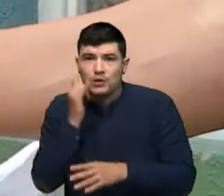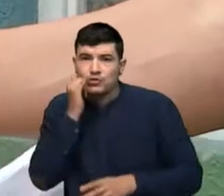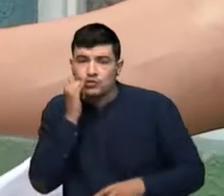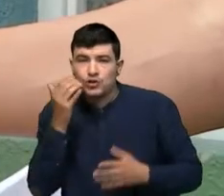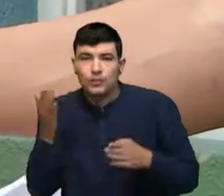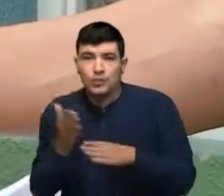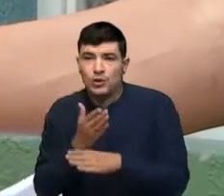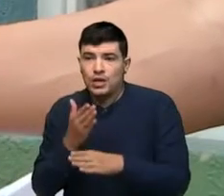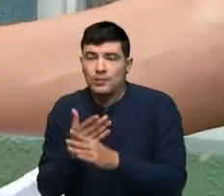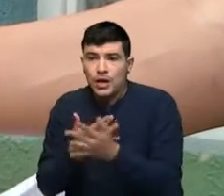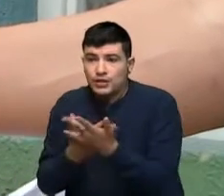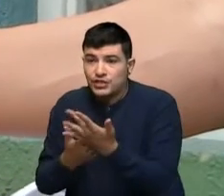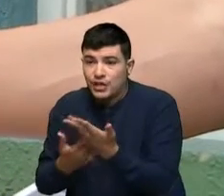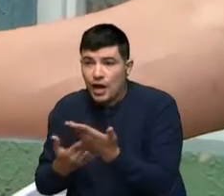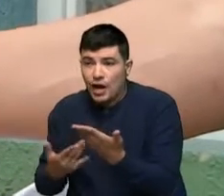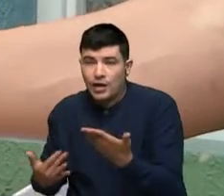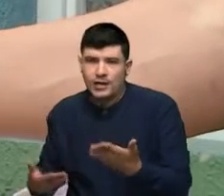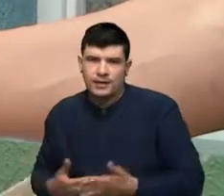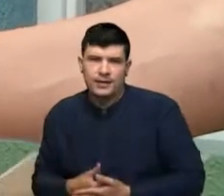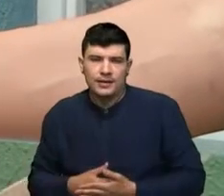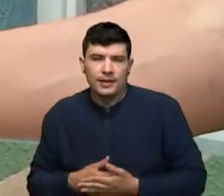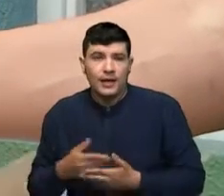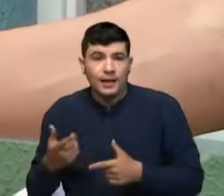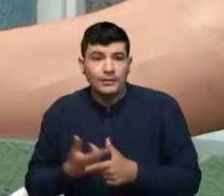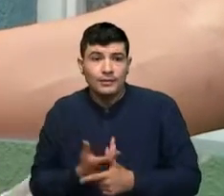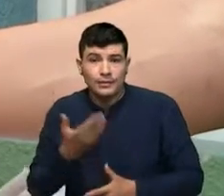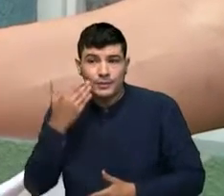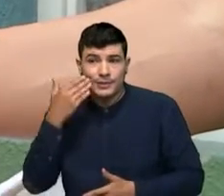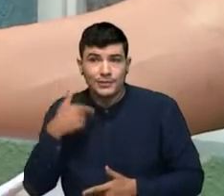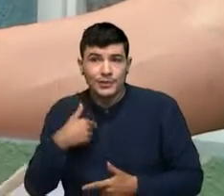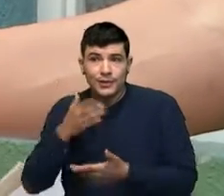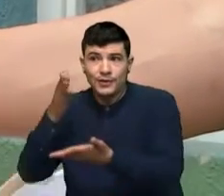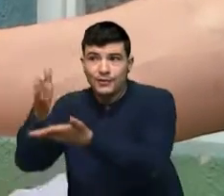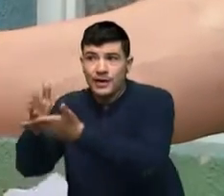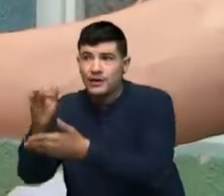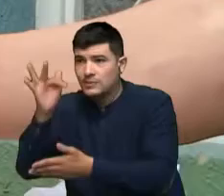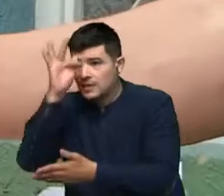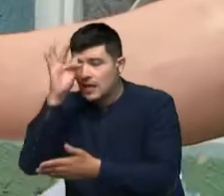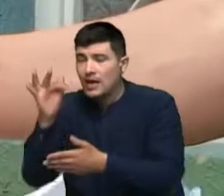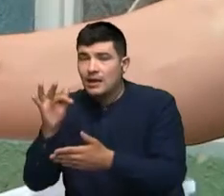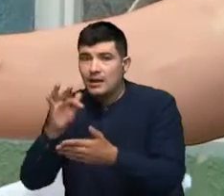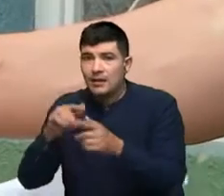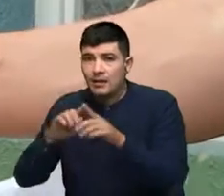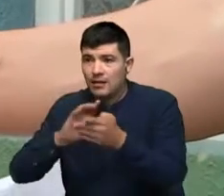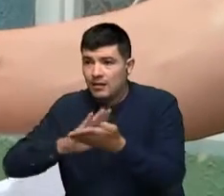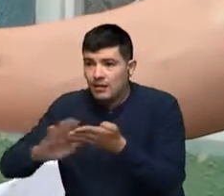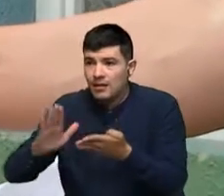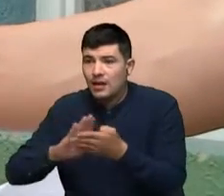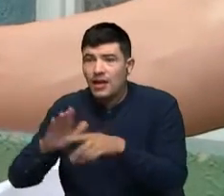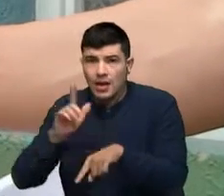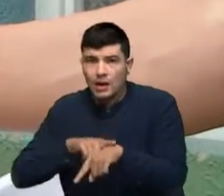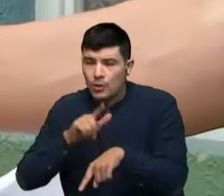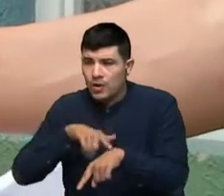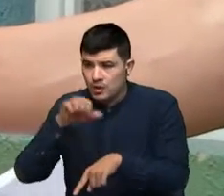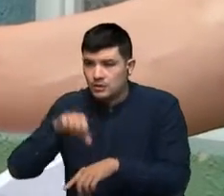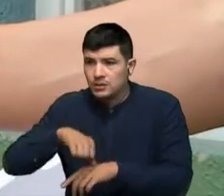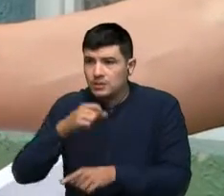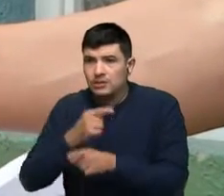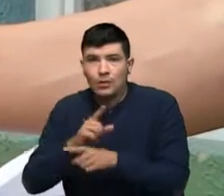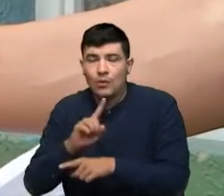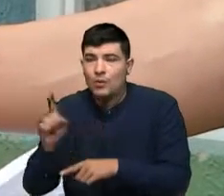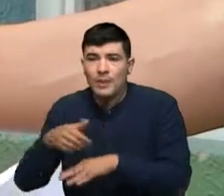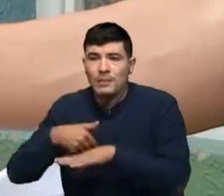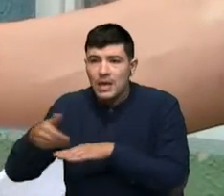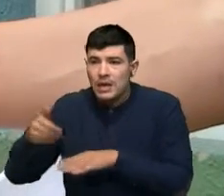problemas de la sangre. Entonces, cuando voy a hacer las autorizaciones, no me la hacen a la hora que es, sino que me